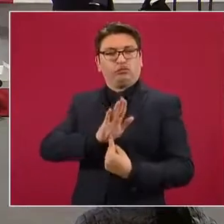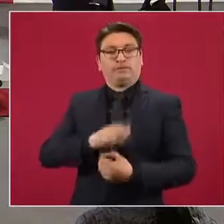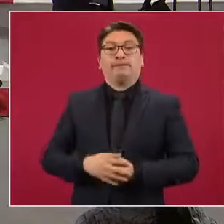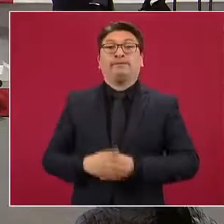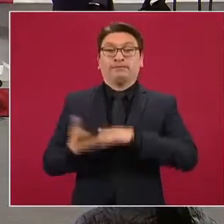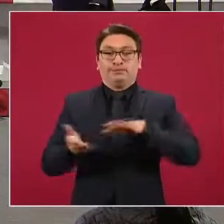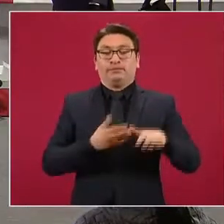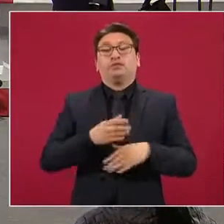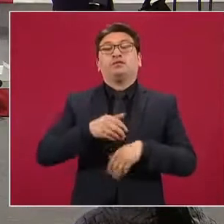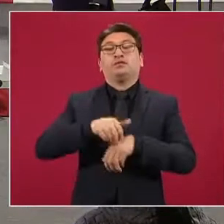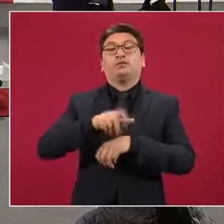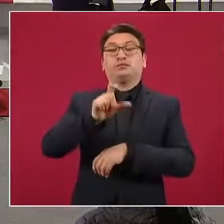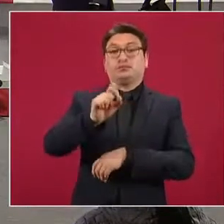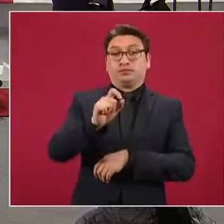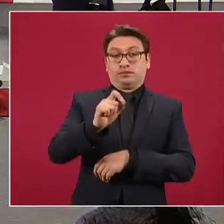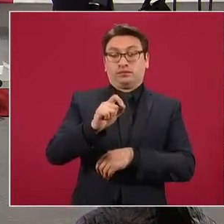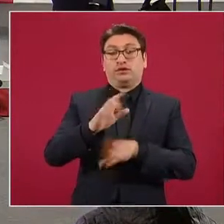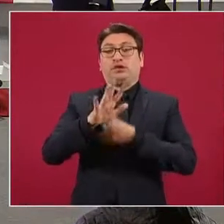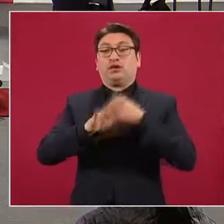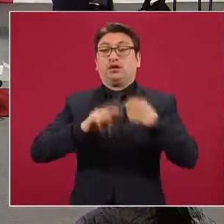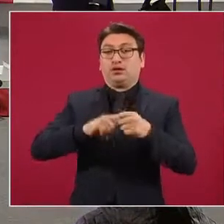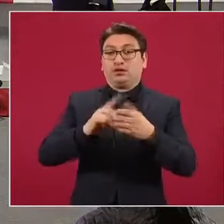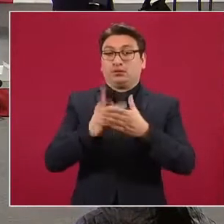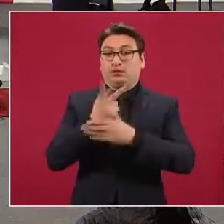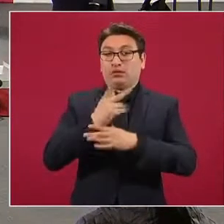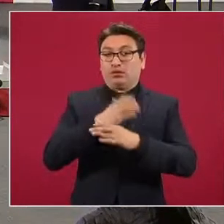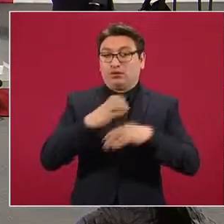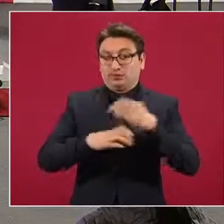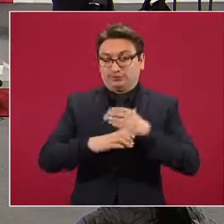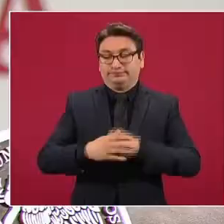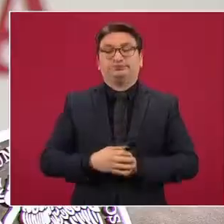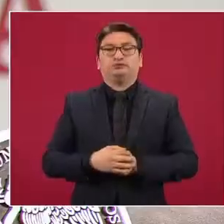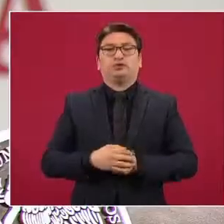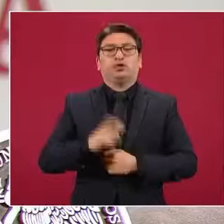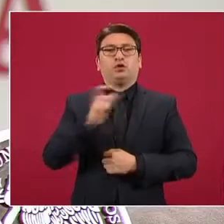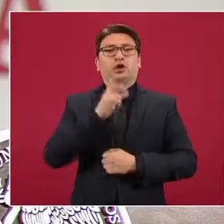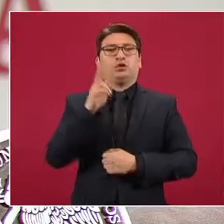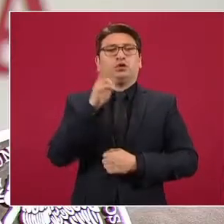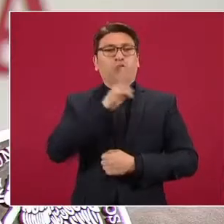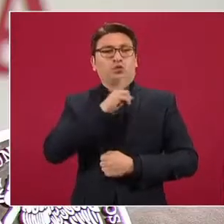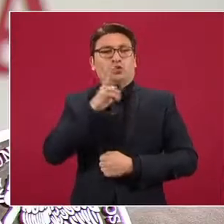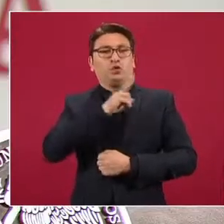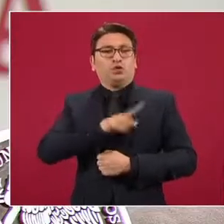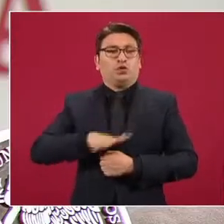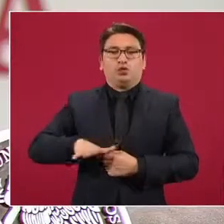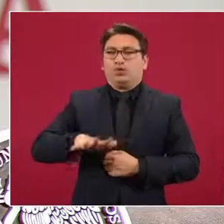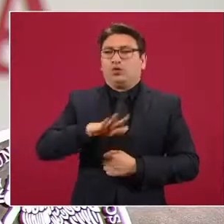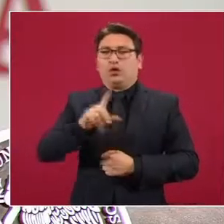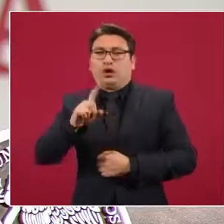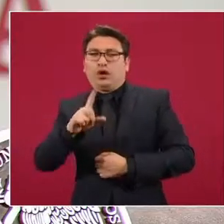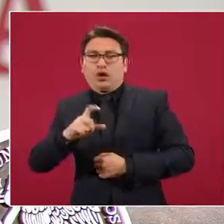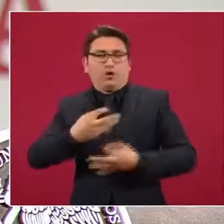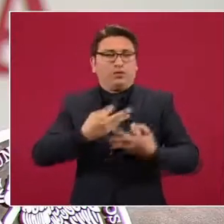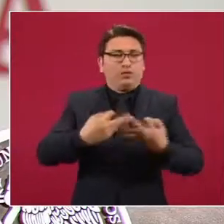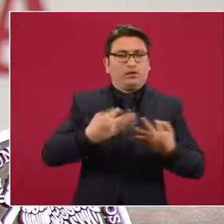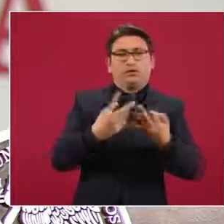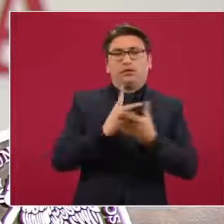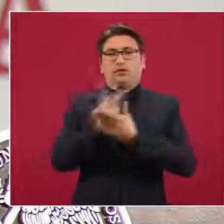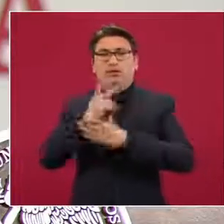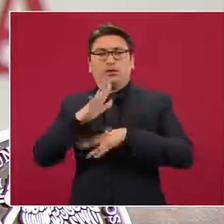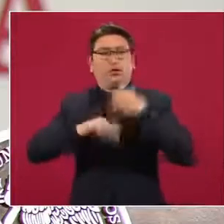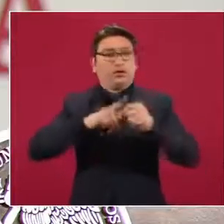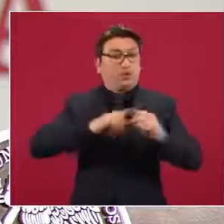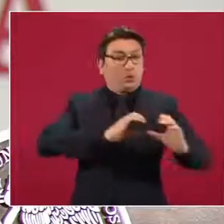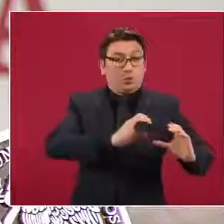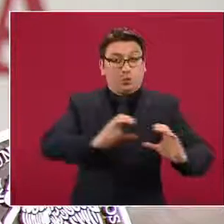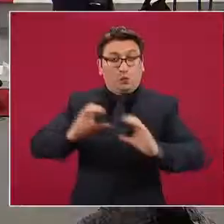20. De los animales, las plantas y las cosas. Al cuidar el aire, el agua, la tierra, las plantas, los animales y las cosas,